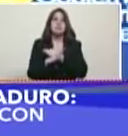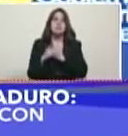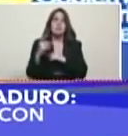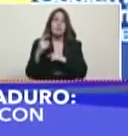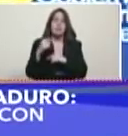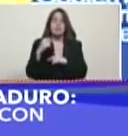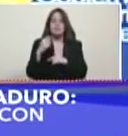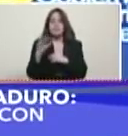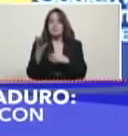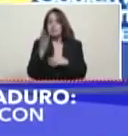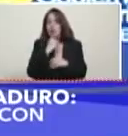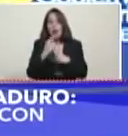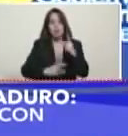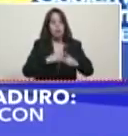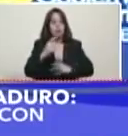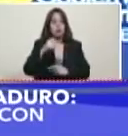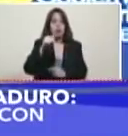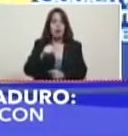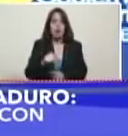producir aquí